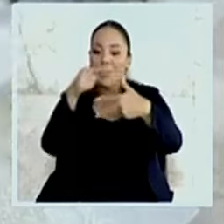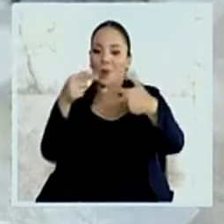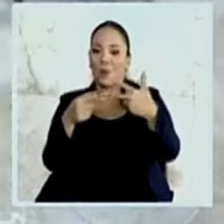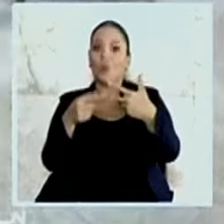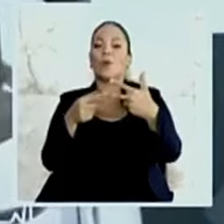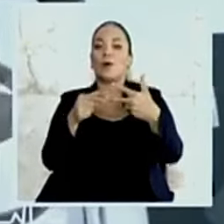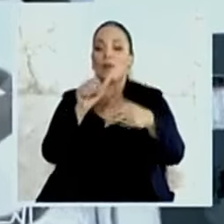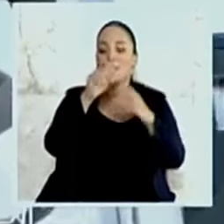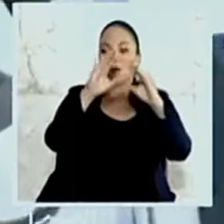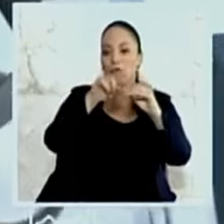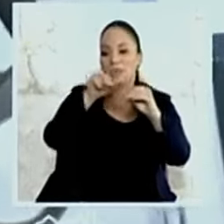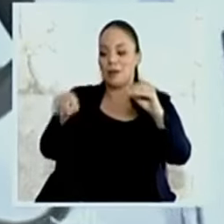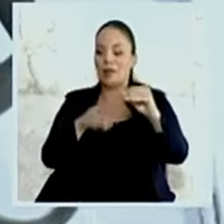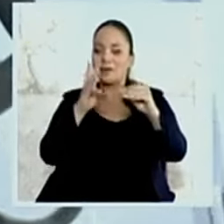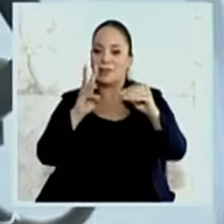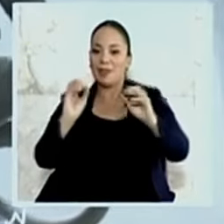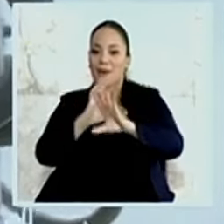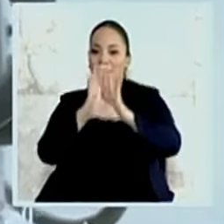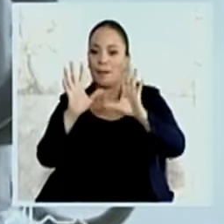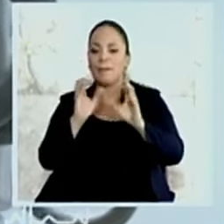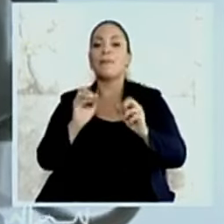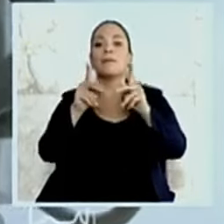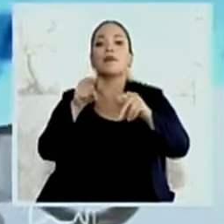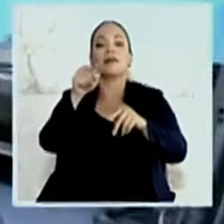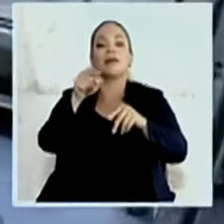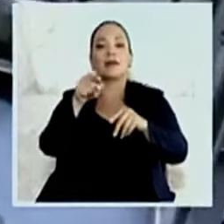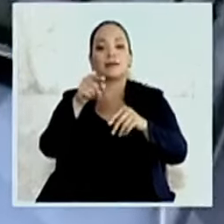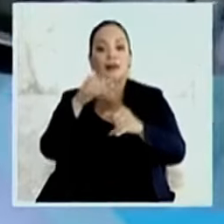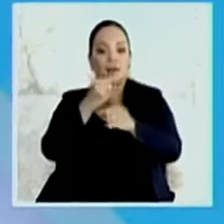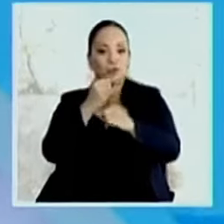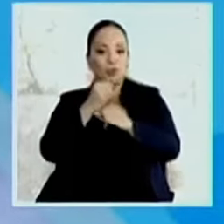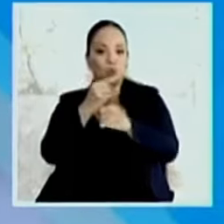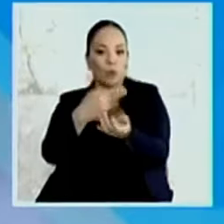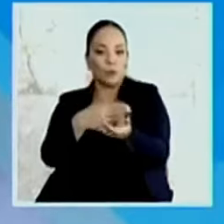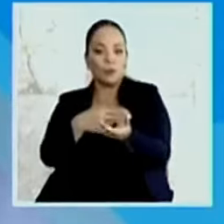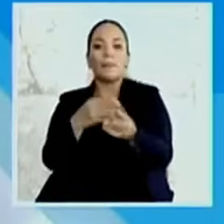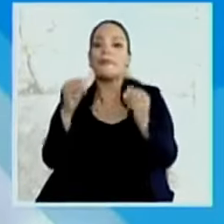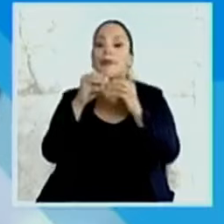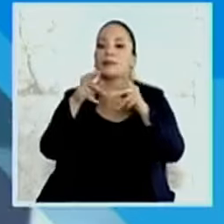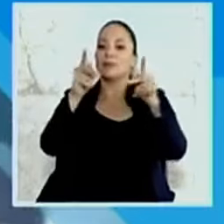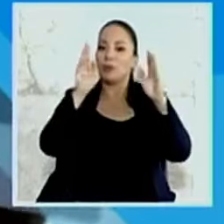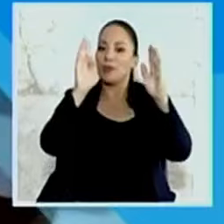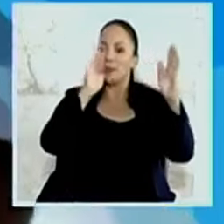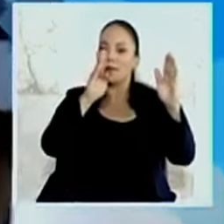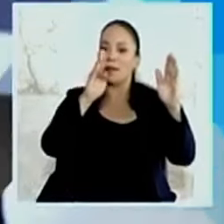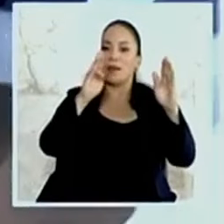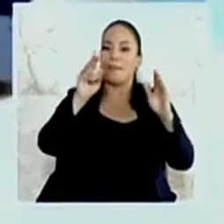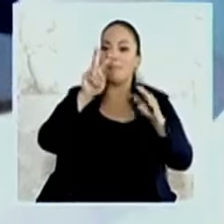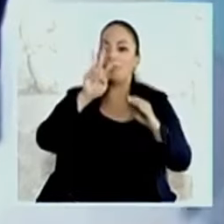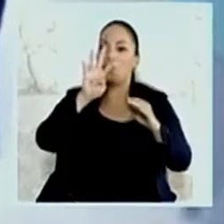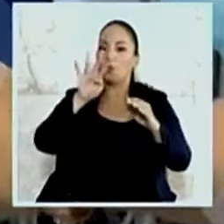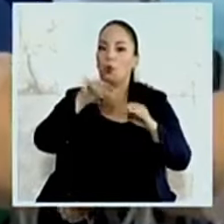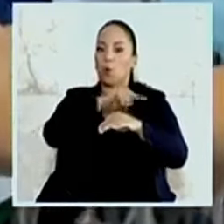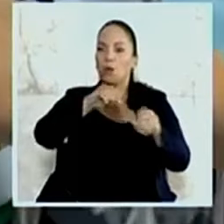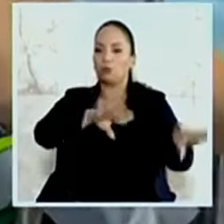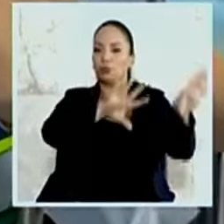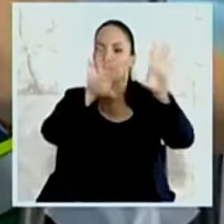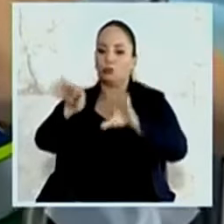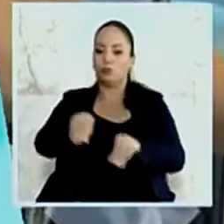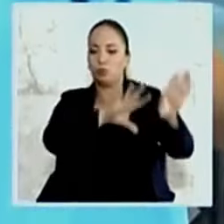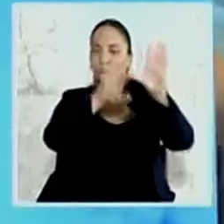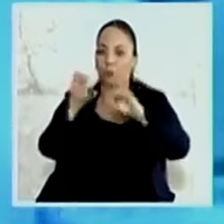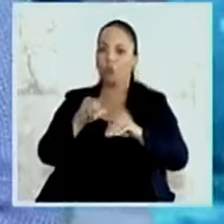personas más en los últimos 4 meses. La apertura del turno 3 en el servicio de la unidad de valoración inicial de 10 p.m.